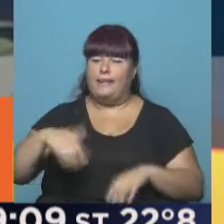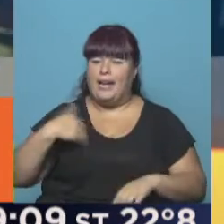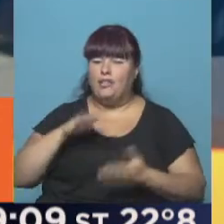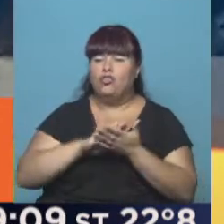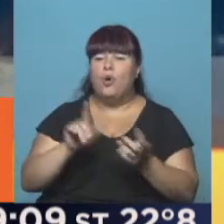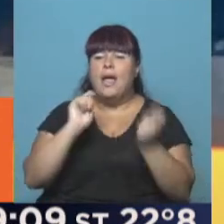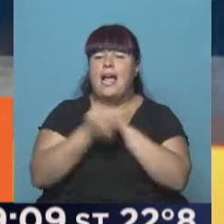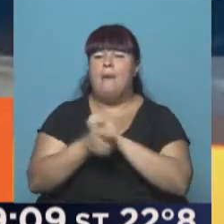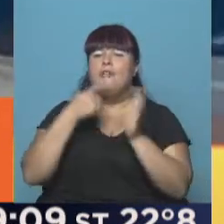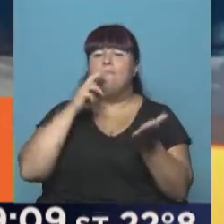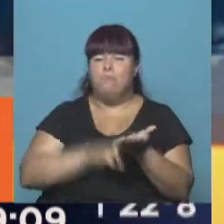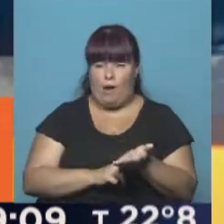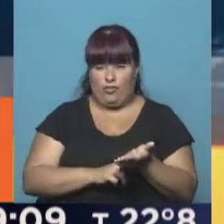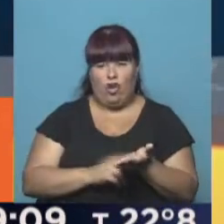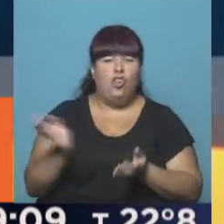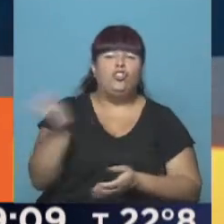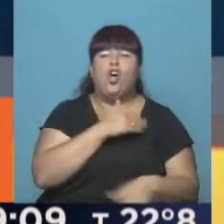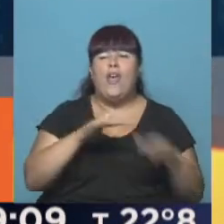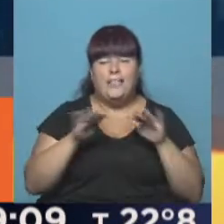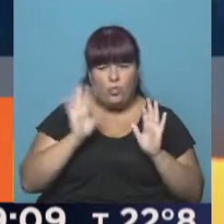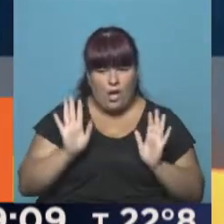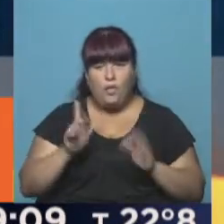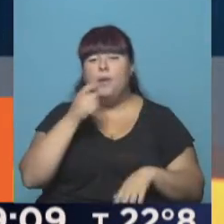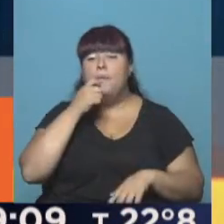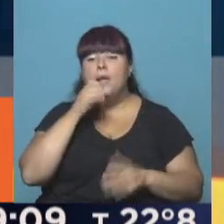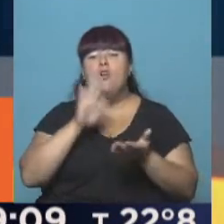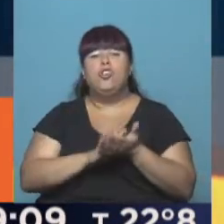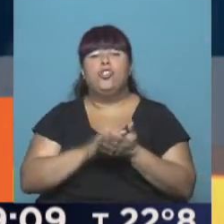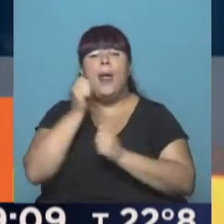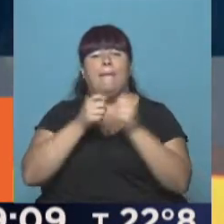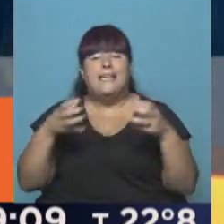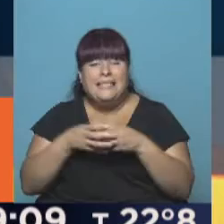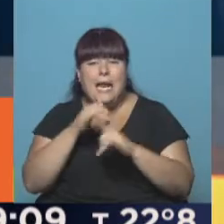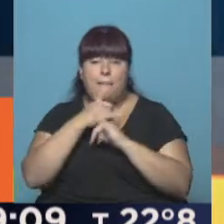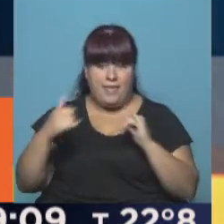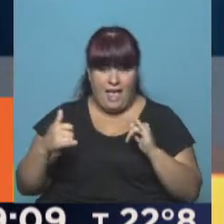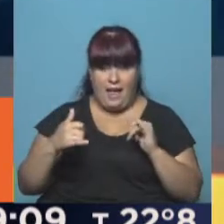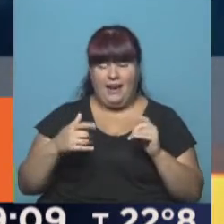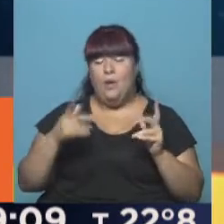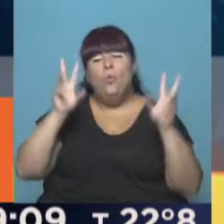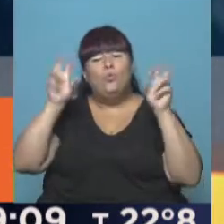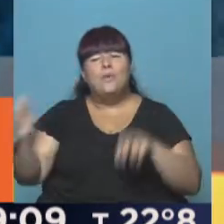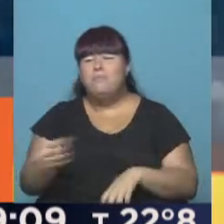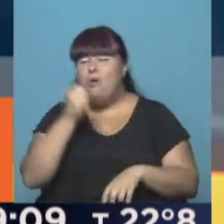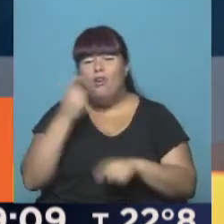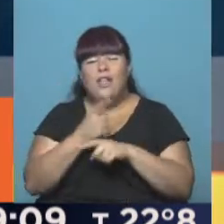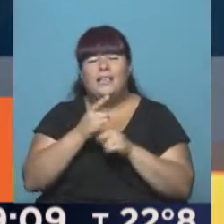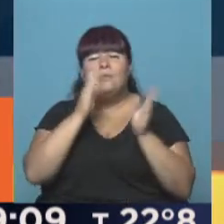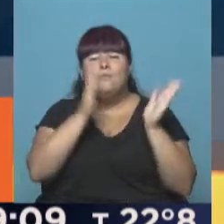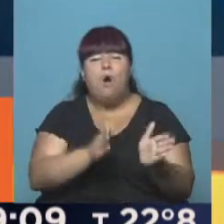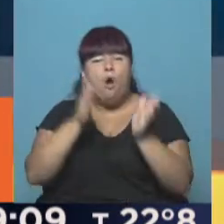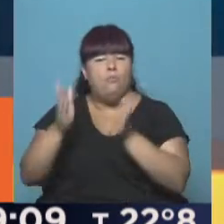una reforma impositiva en todos los aspectos pero por ejemplo en el caso de las pequeñas y medianas empresas hay un tema que es fundamental que es la segmentación